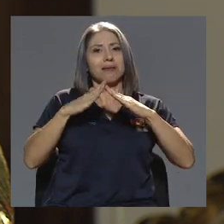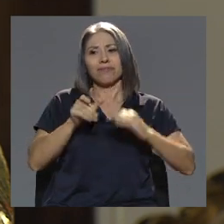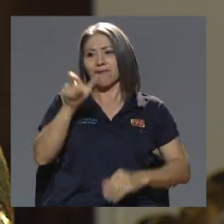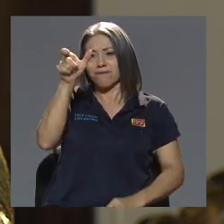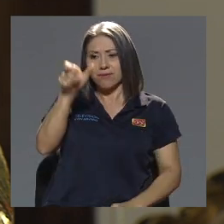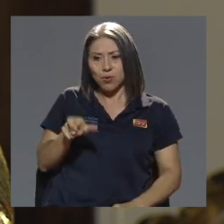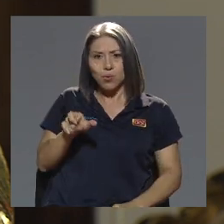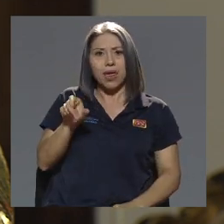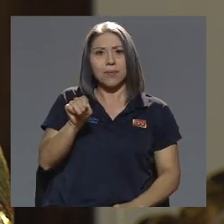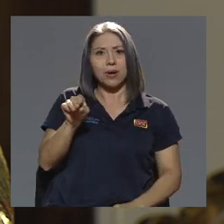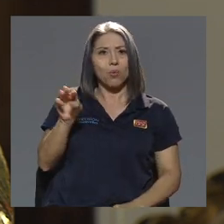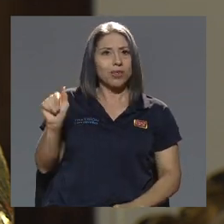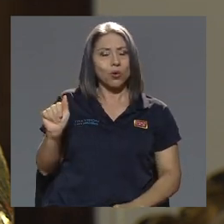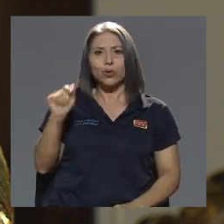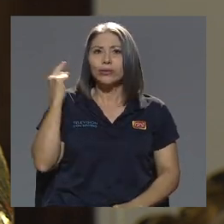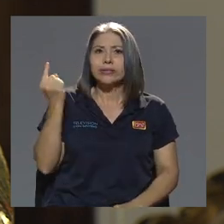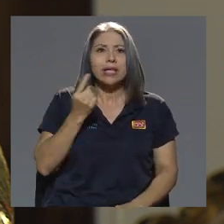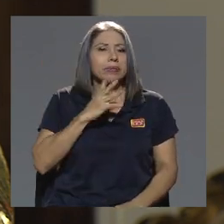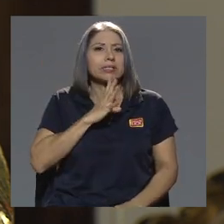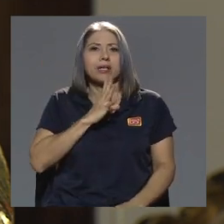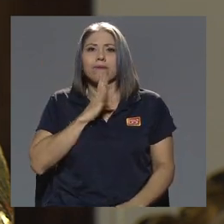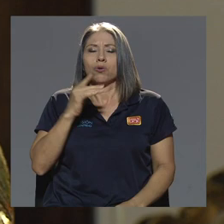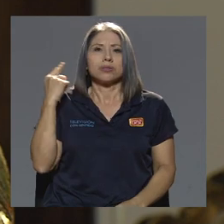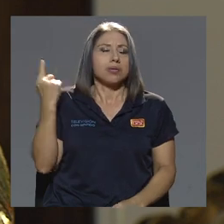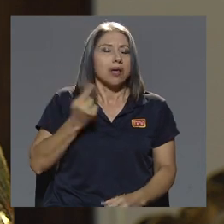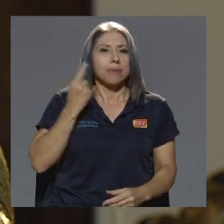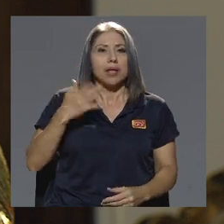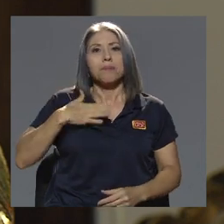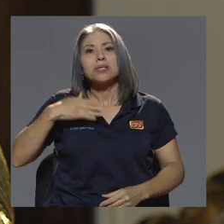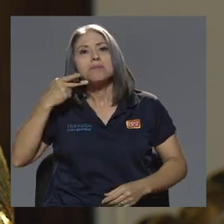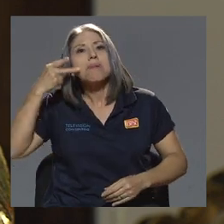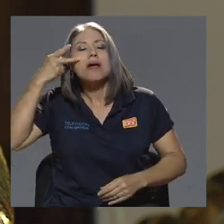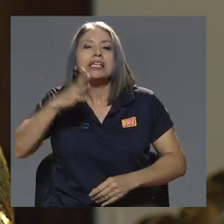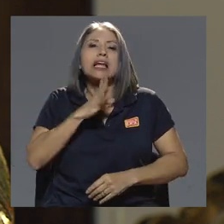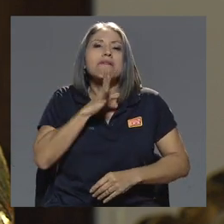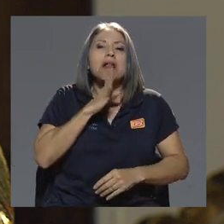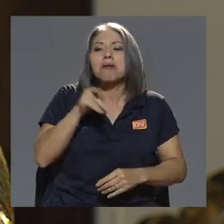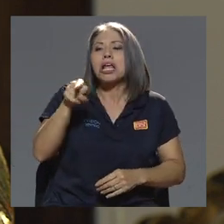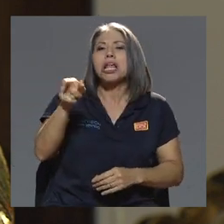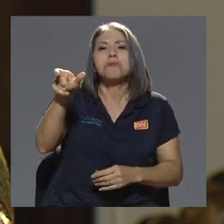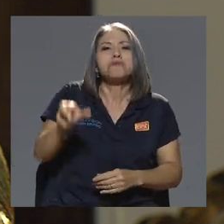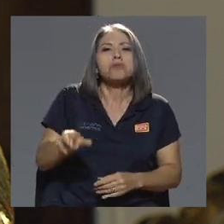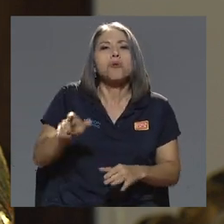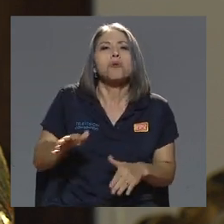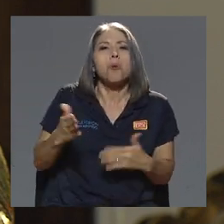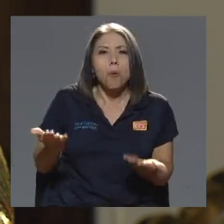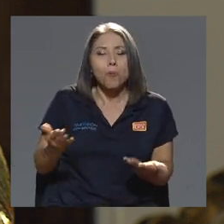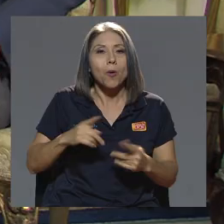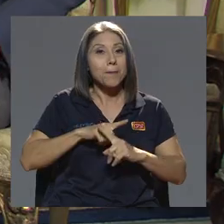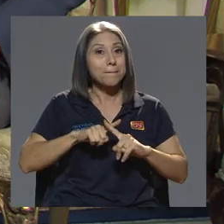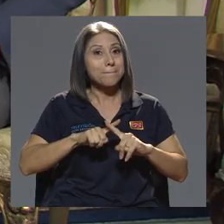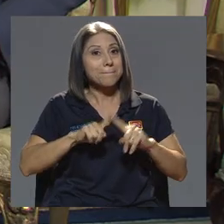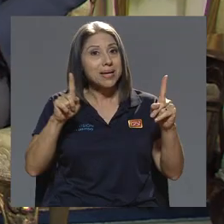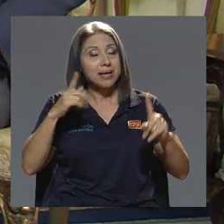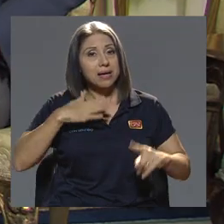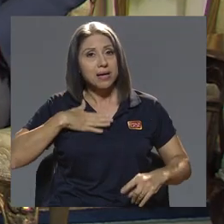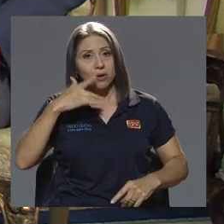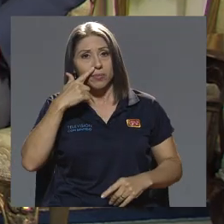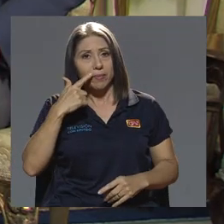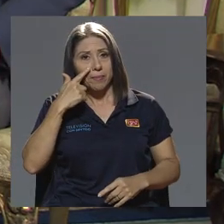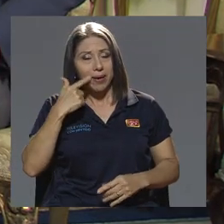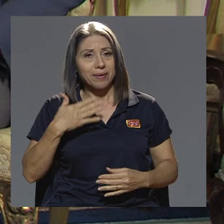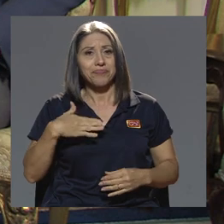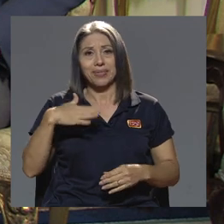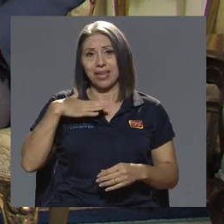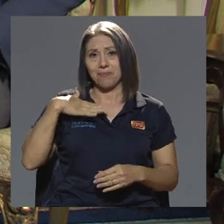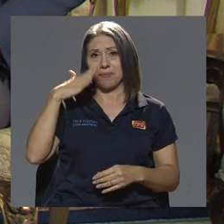Antonio siempre se habló, siempre estuvo. Mis padres nos hablaban cómo era él. Pero para mi papá y